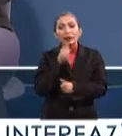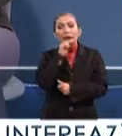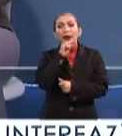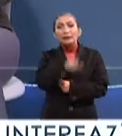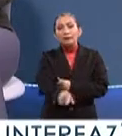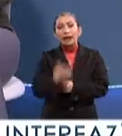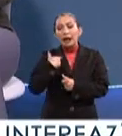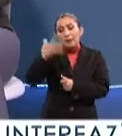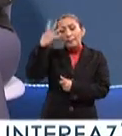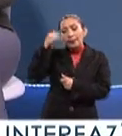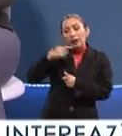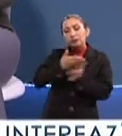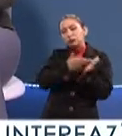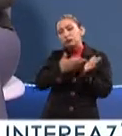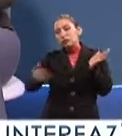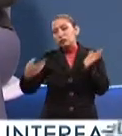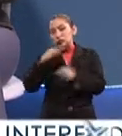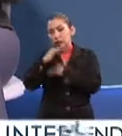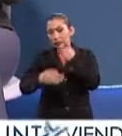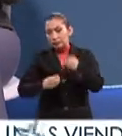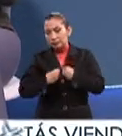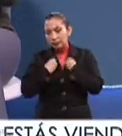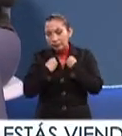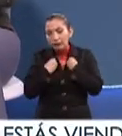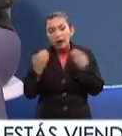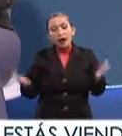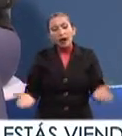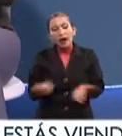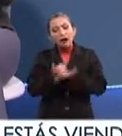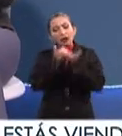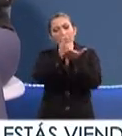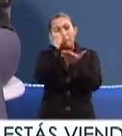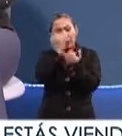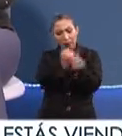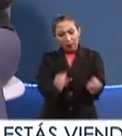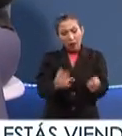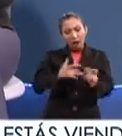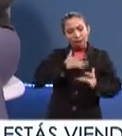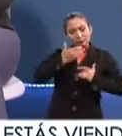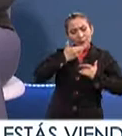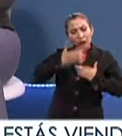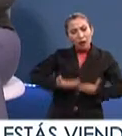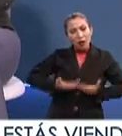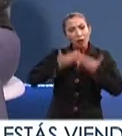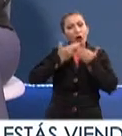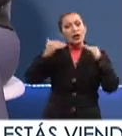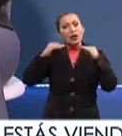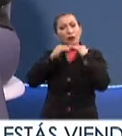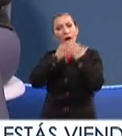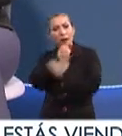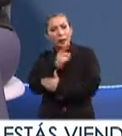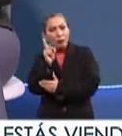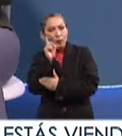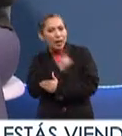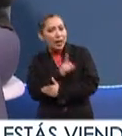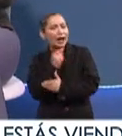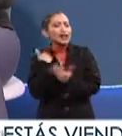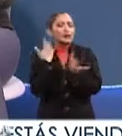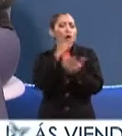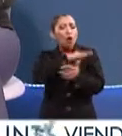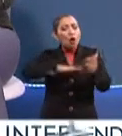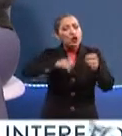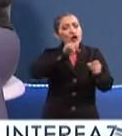y al aprendizaje a lo largo de toda la vida. Fomenta la autonomía, la autoestima, la equidad social y de género,